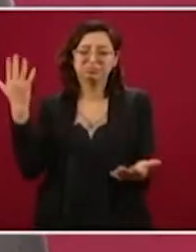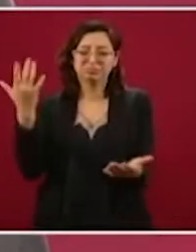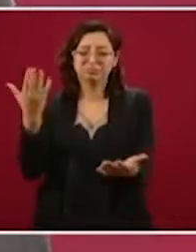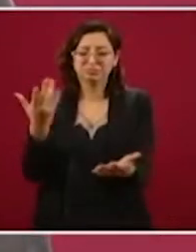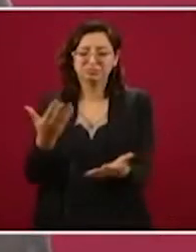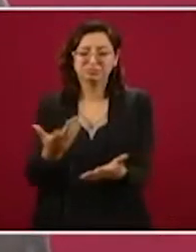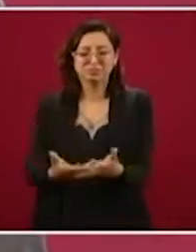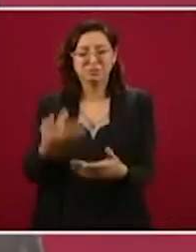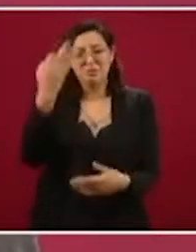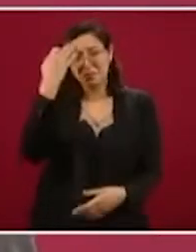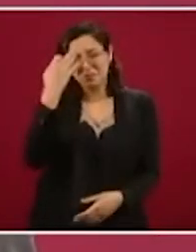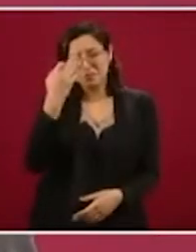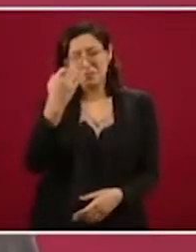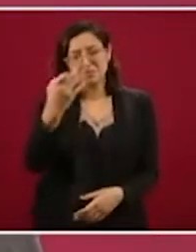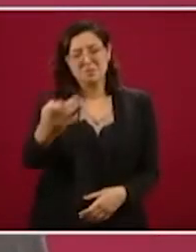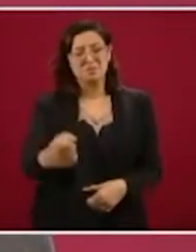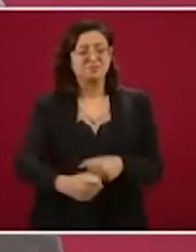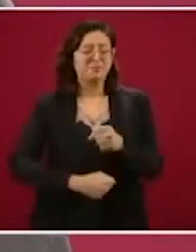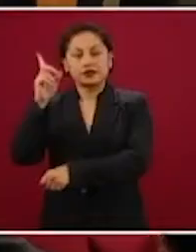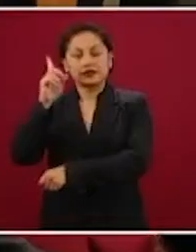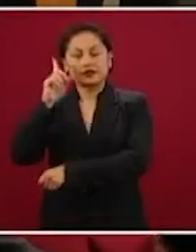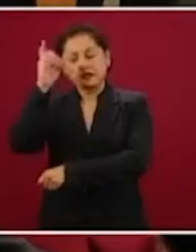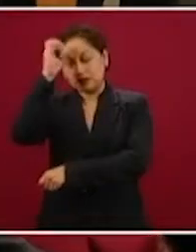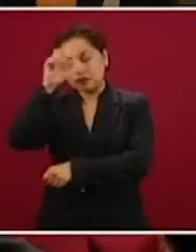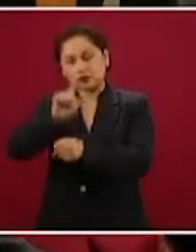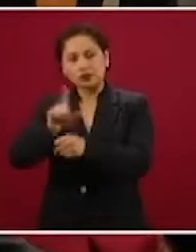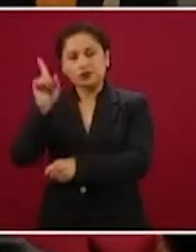a través del tiempo, por siglos.